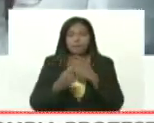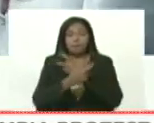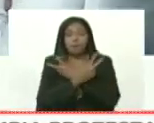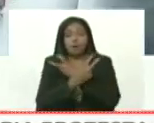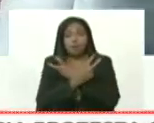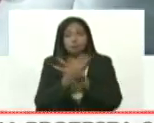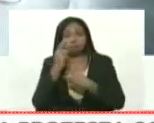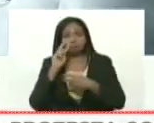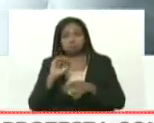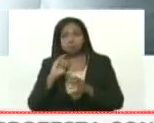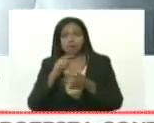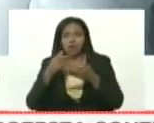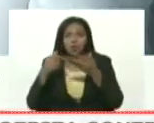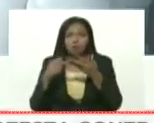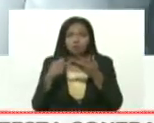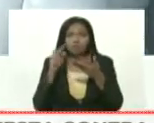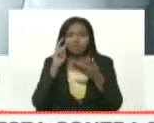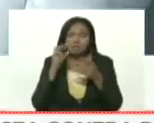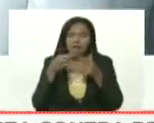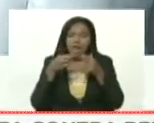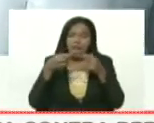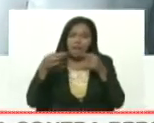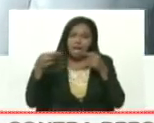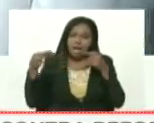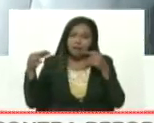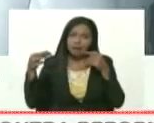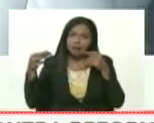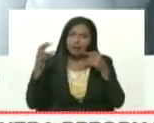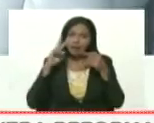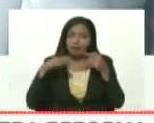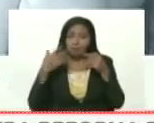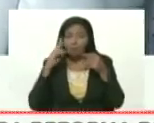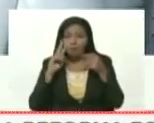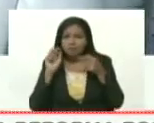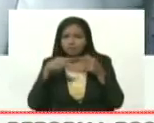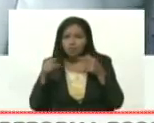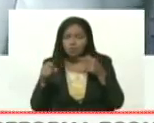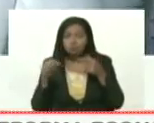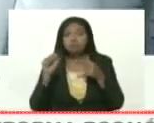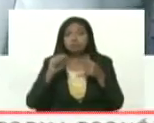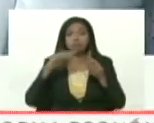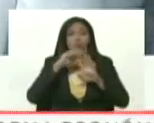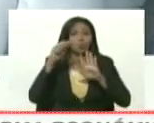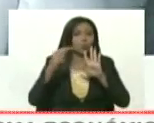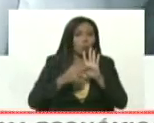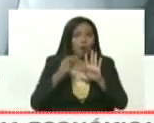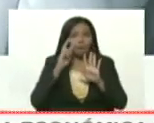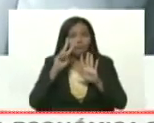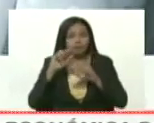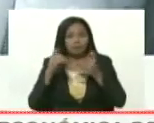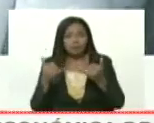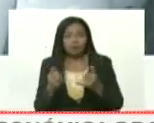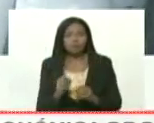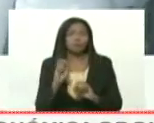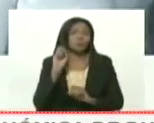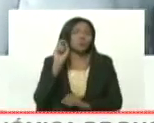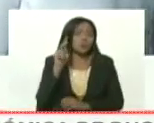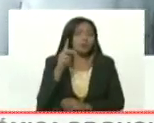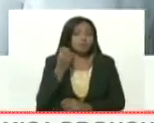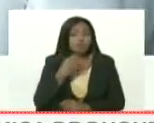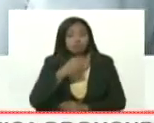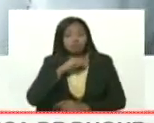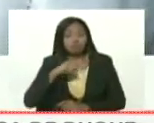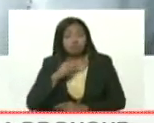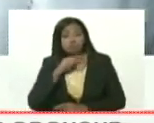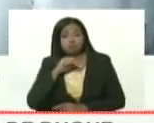observa, son todas las cositas que se ven alargadas. ¿Las puede ver? Sí, completamente, aquí la estoy viendo. Ok, entonces